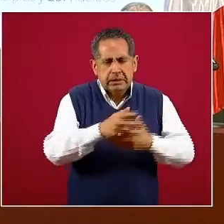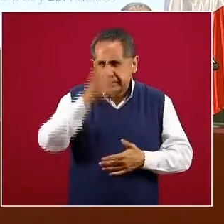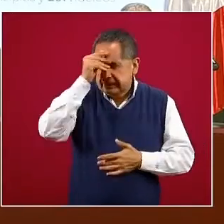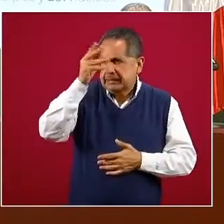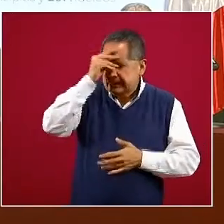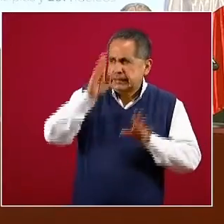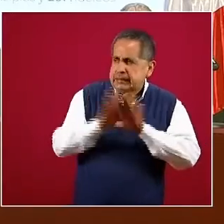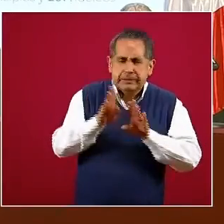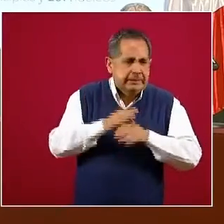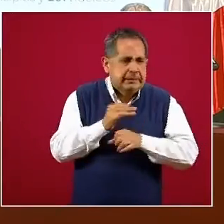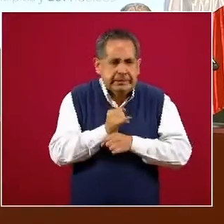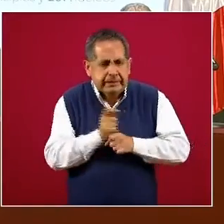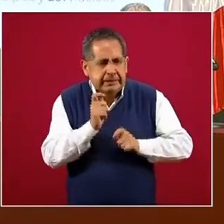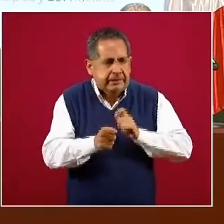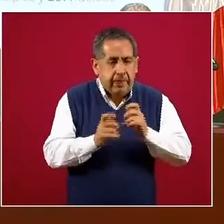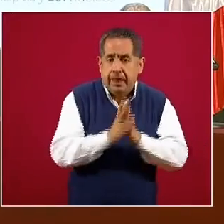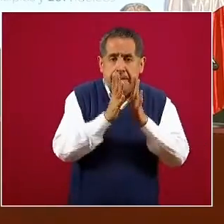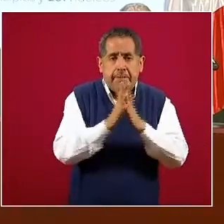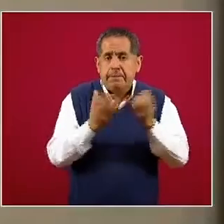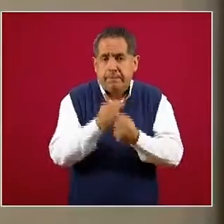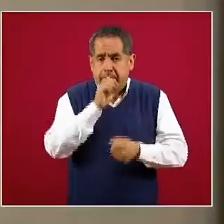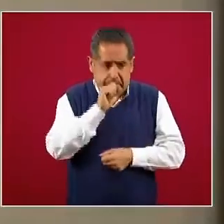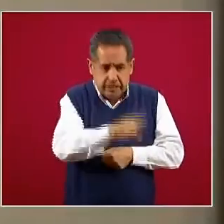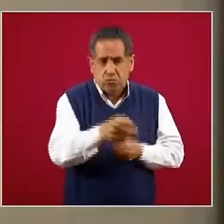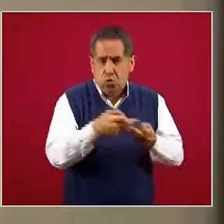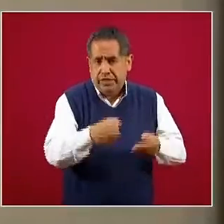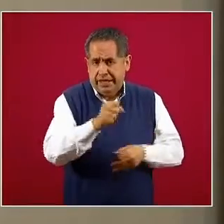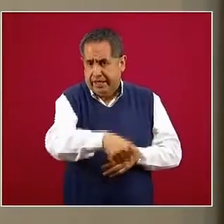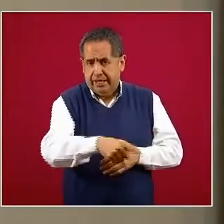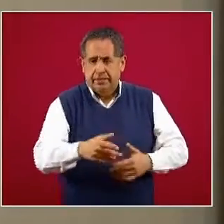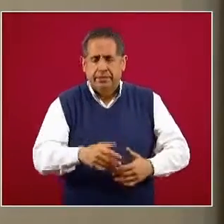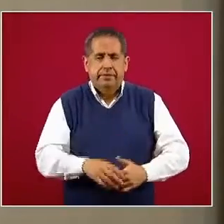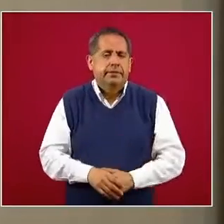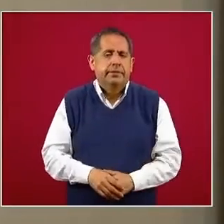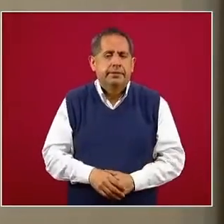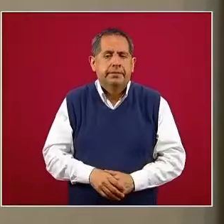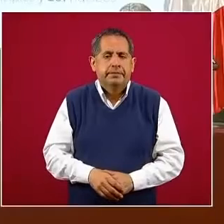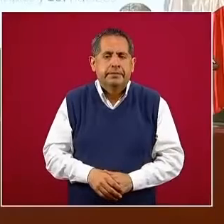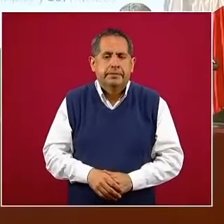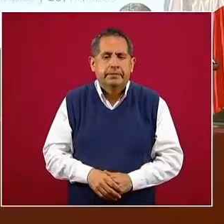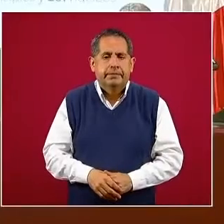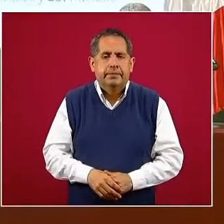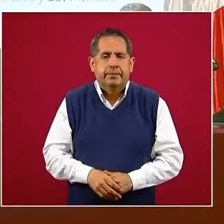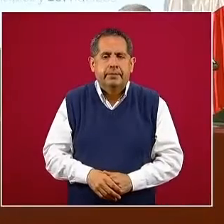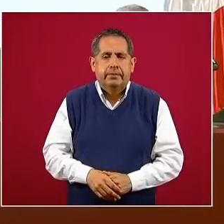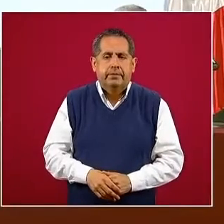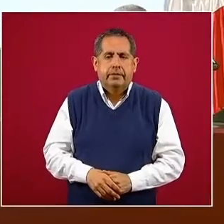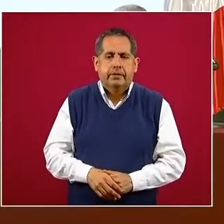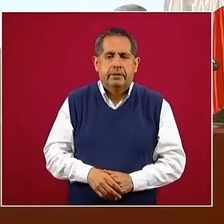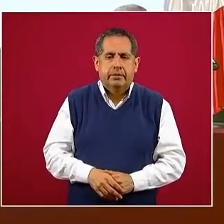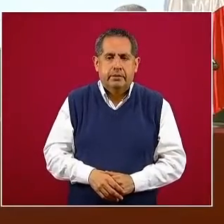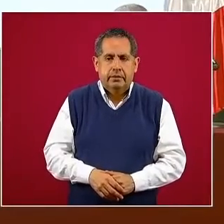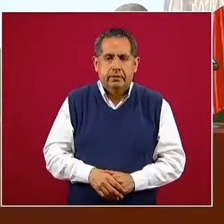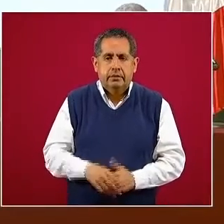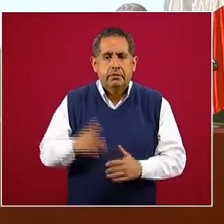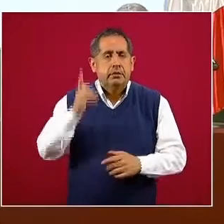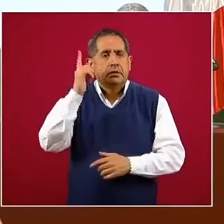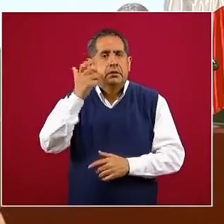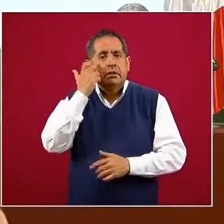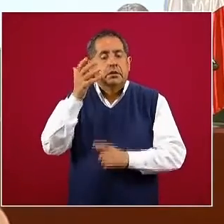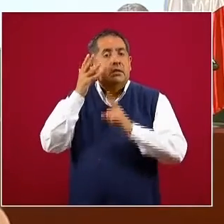de participar en este proyecto de impulso del desarrollo comunitario a través de